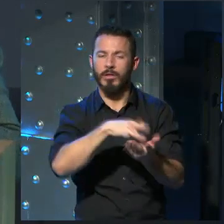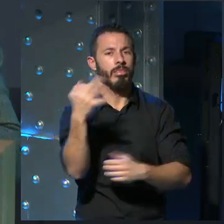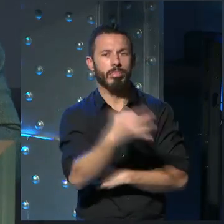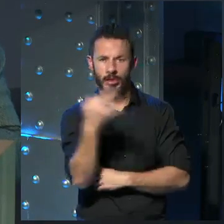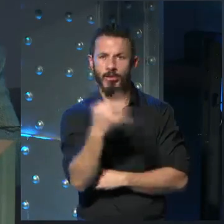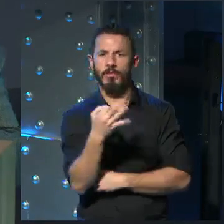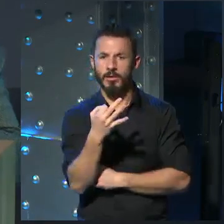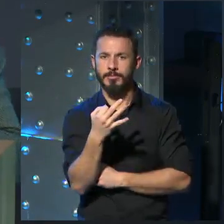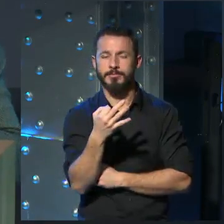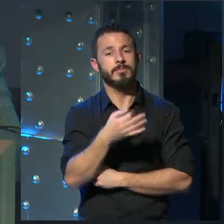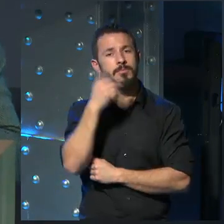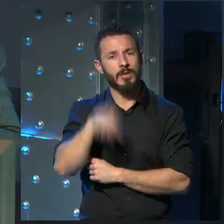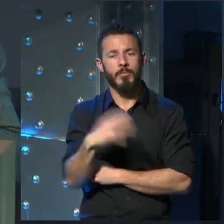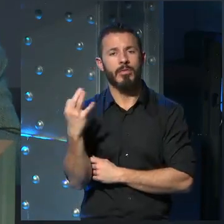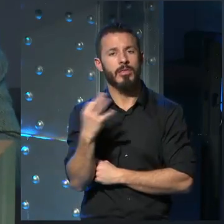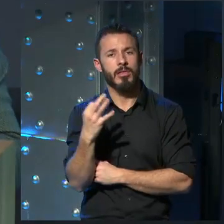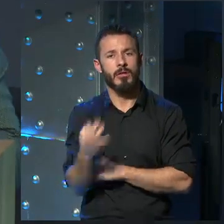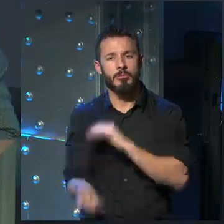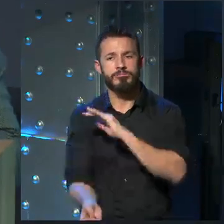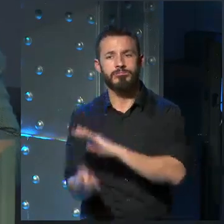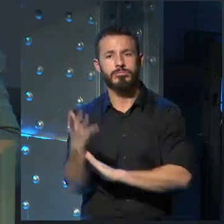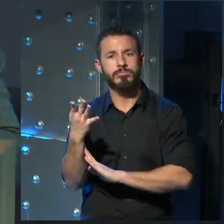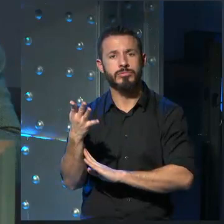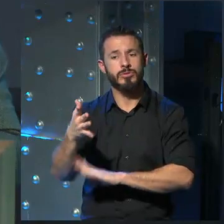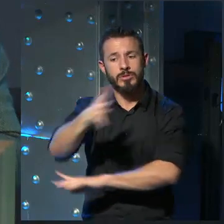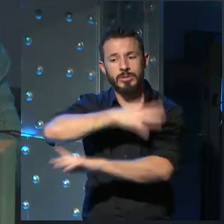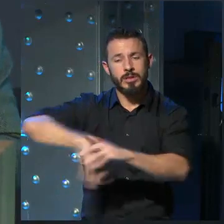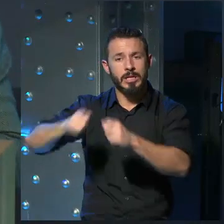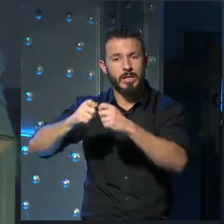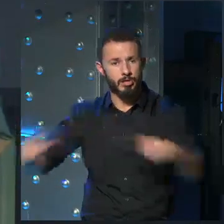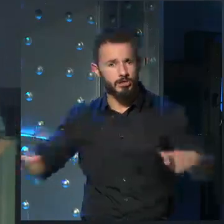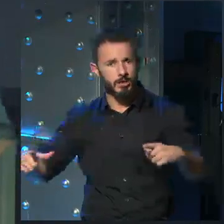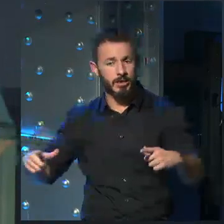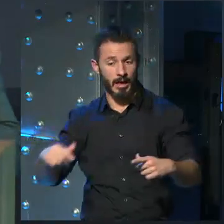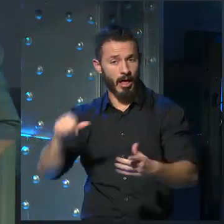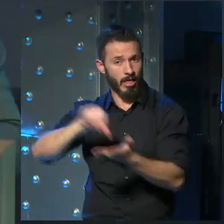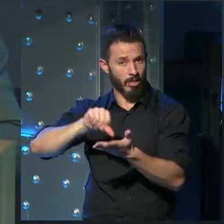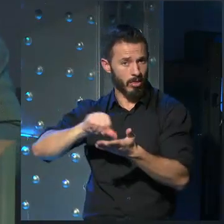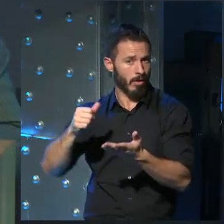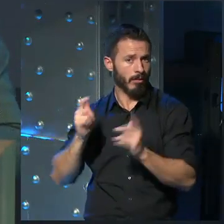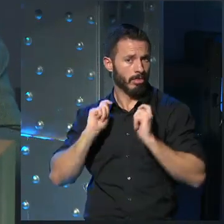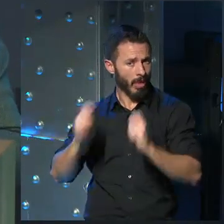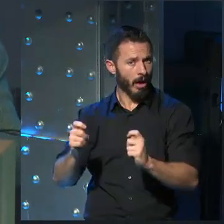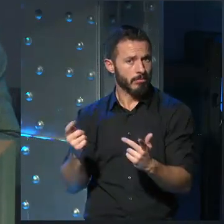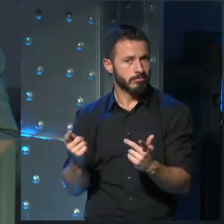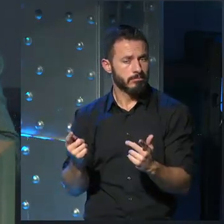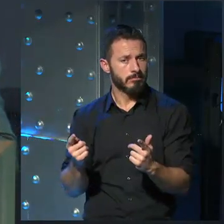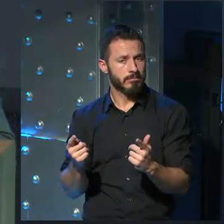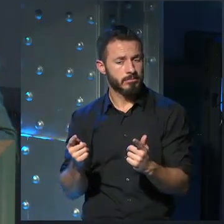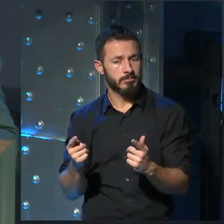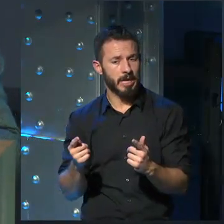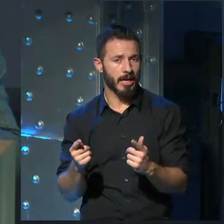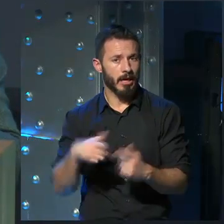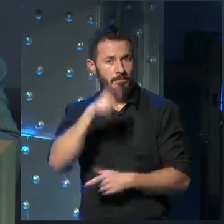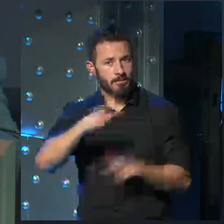Es preciso generar un ecosistema que la ciudad lo está proveyendo, en el que